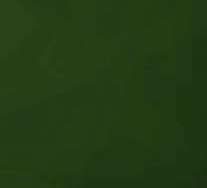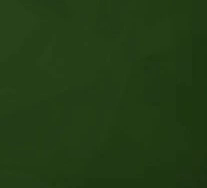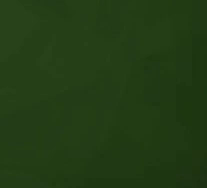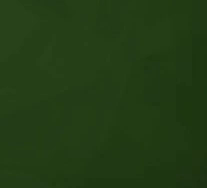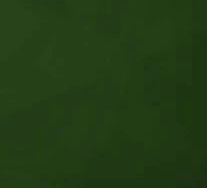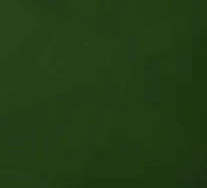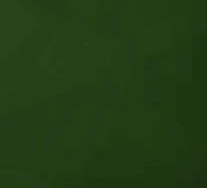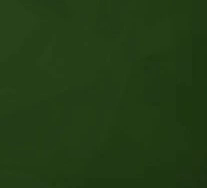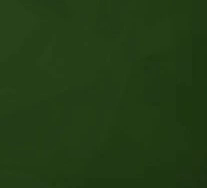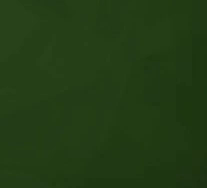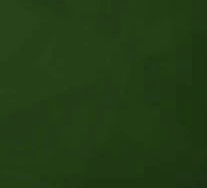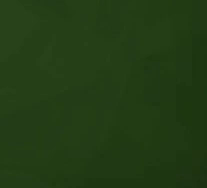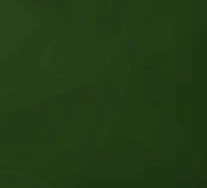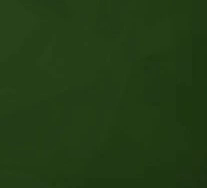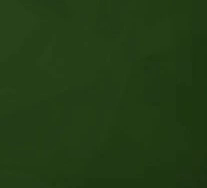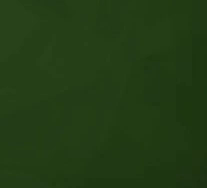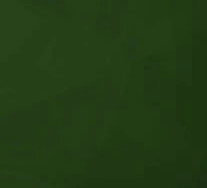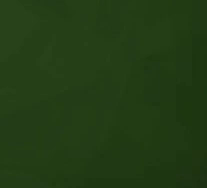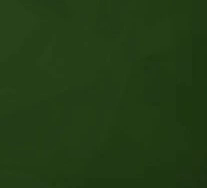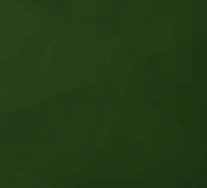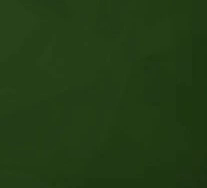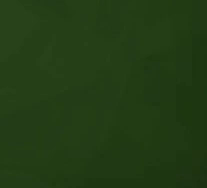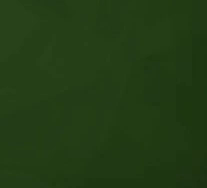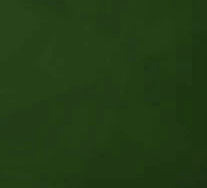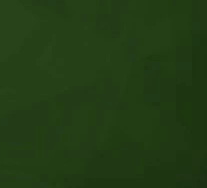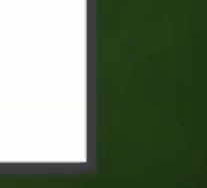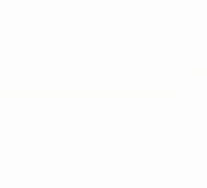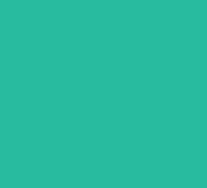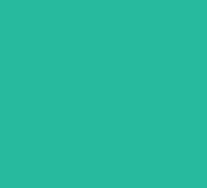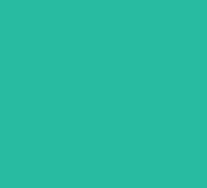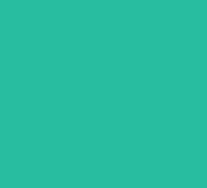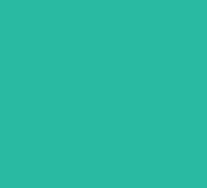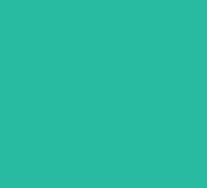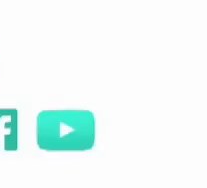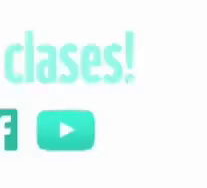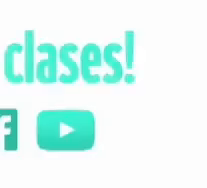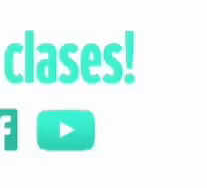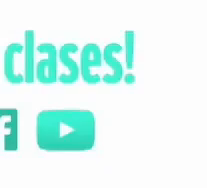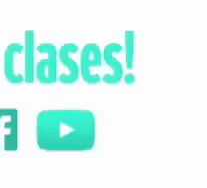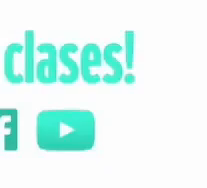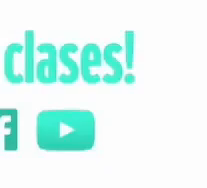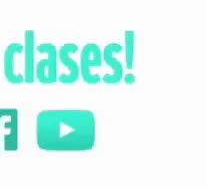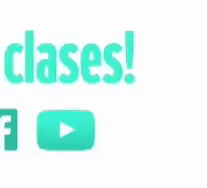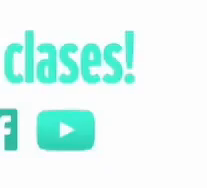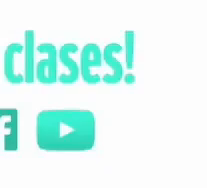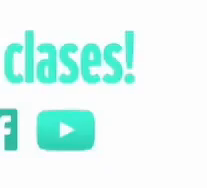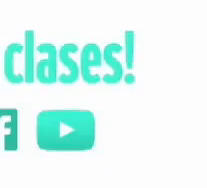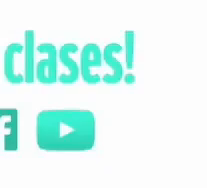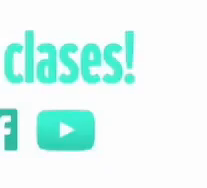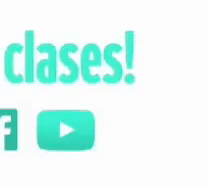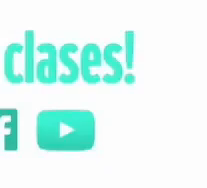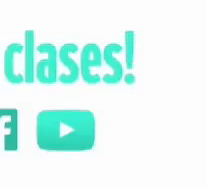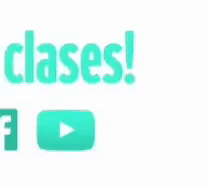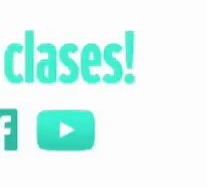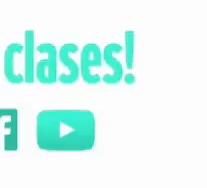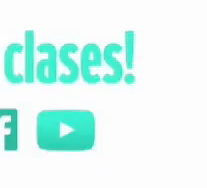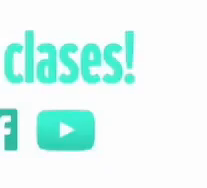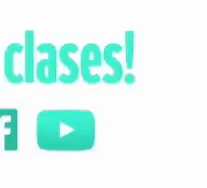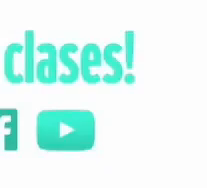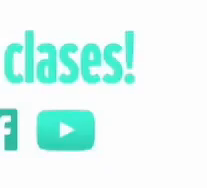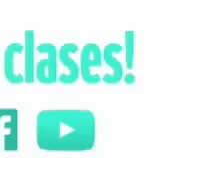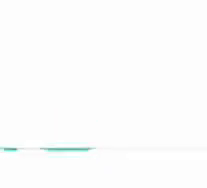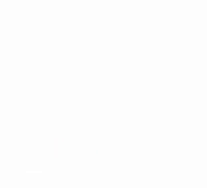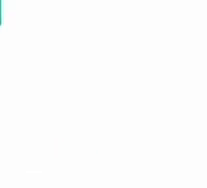Iniciamos clases. Sigue la programación de Escuela TV a través de Canal 28, Radio Nuevo León y plataformas